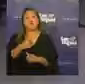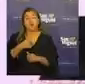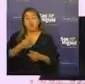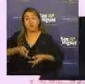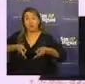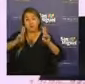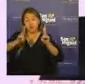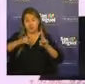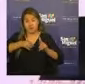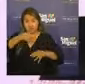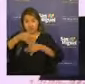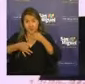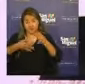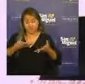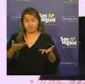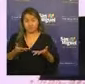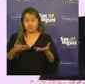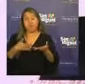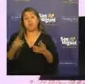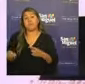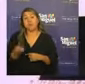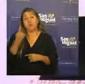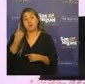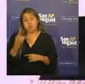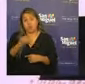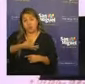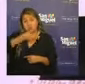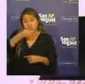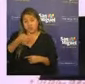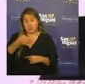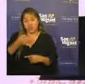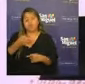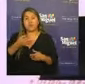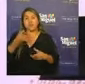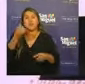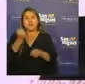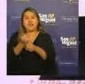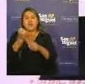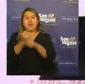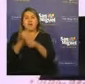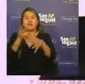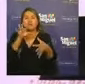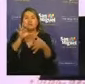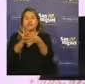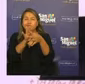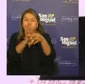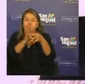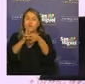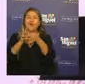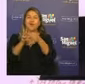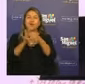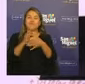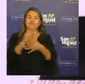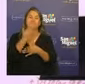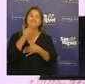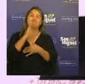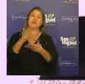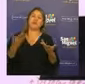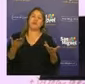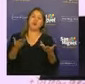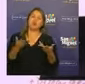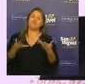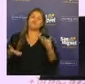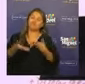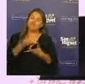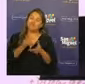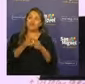palabras, alcaldesa, de la siguiente manera. Primero, decirte que cuando trabajamos en unidad, nos va mejor. Con el Consejo